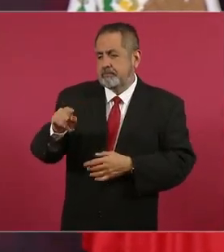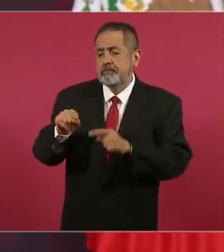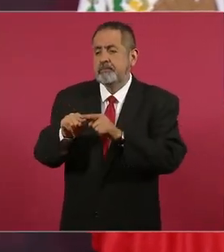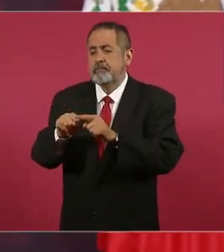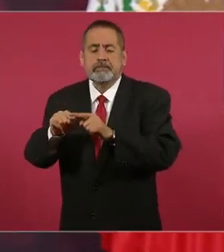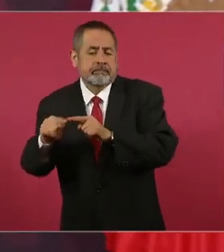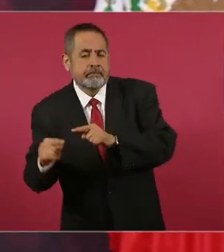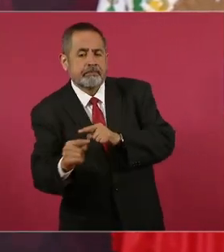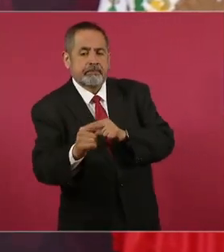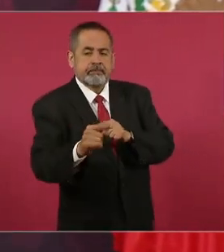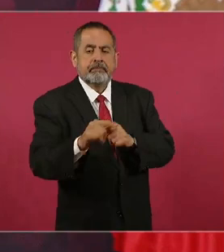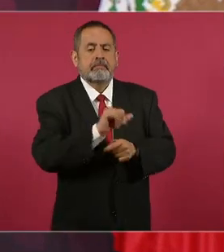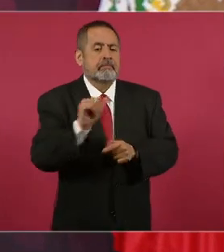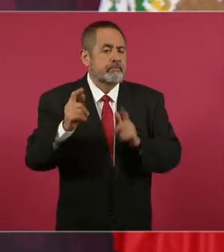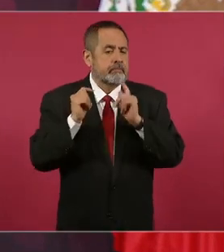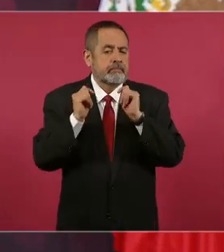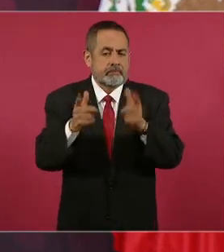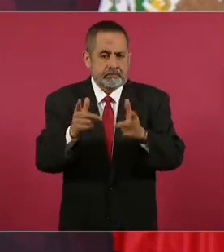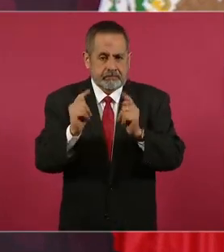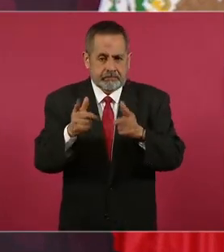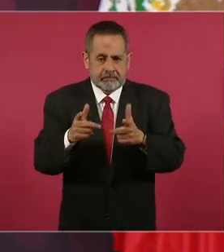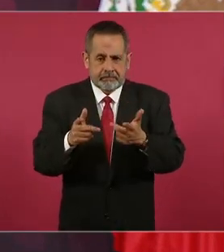Tuxtla.